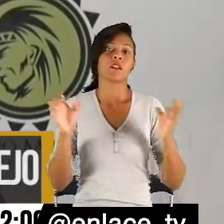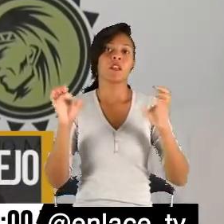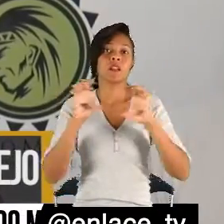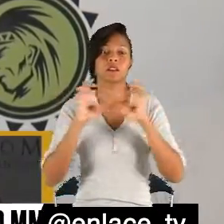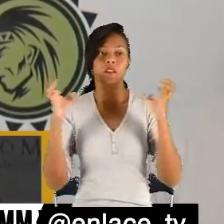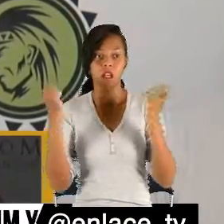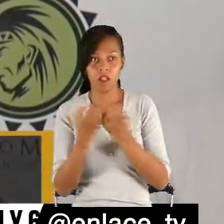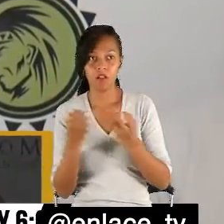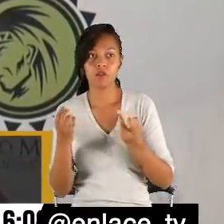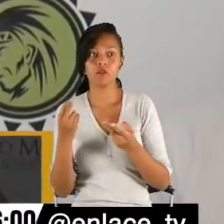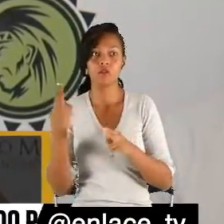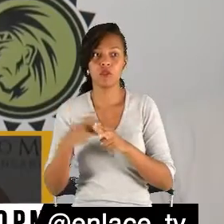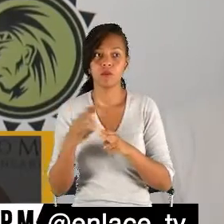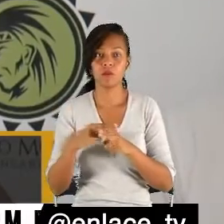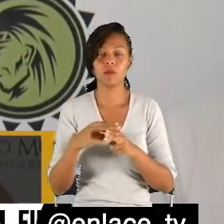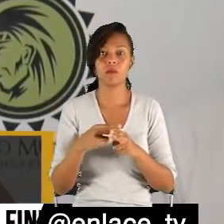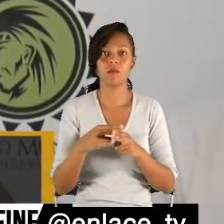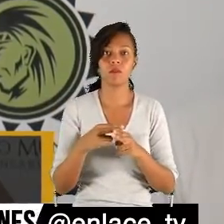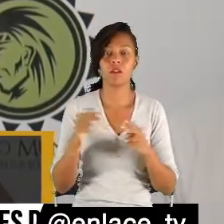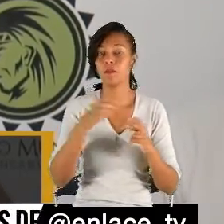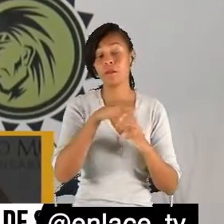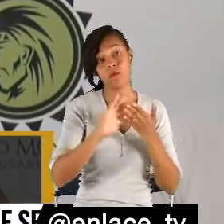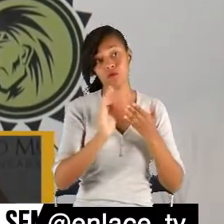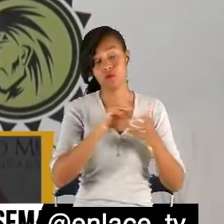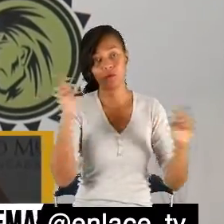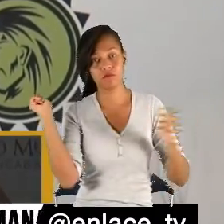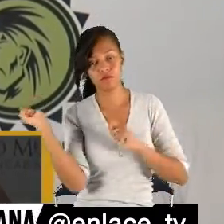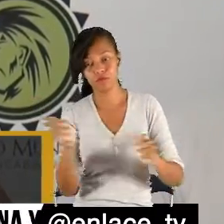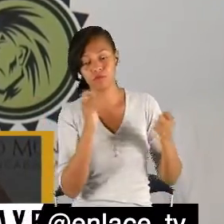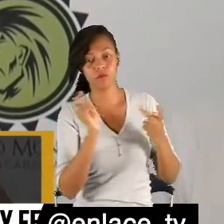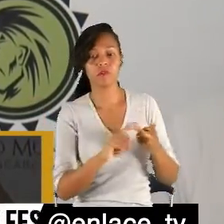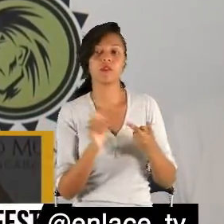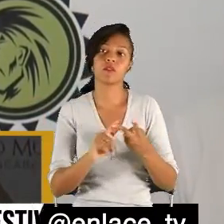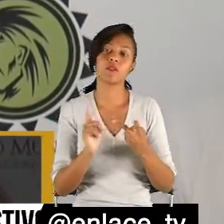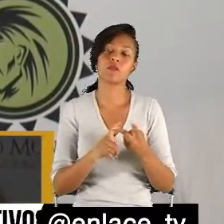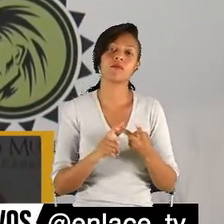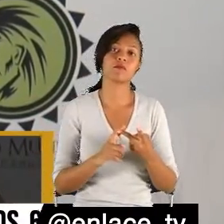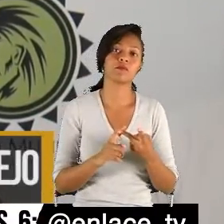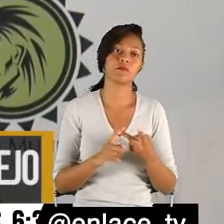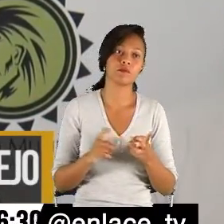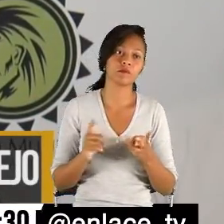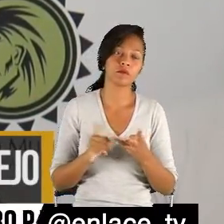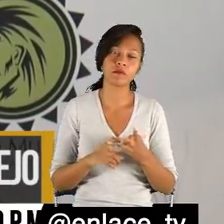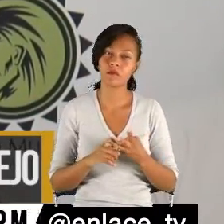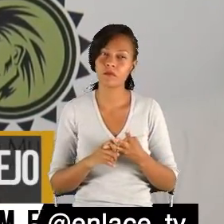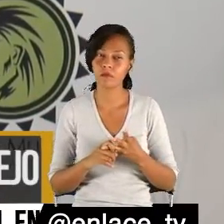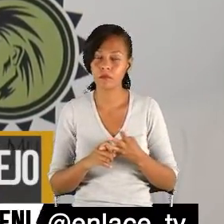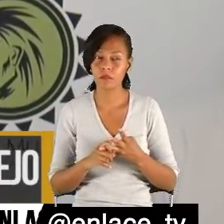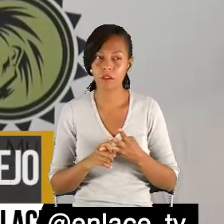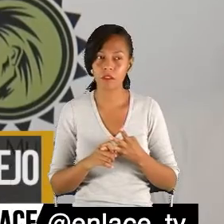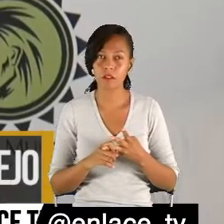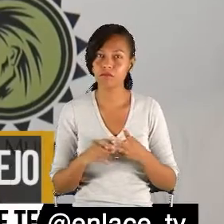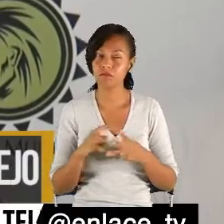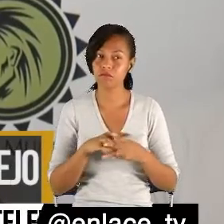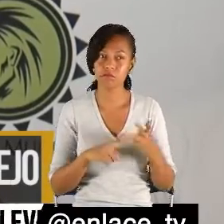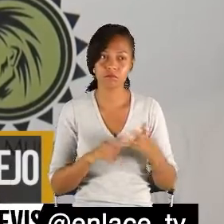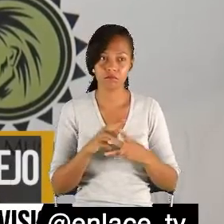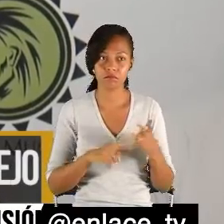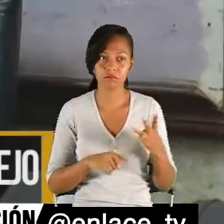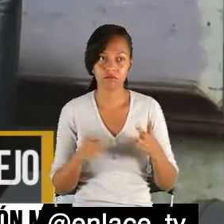estadio 26 de abril que es el de béisbol el joaquín barrios machuca que es el de softbol y por ahora esos tres